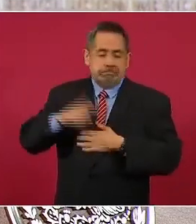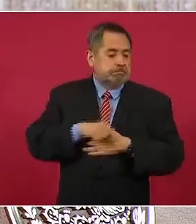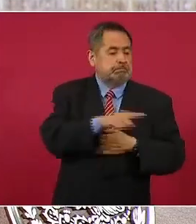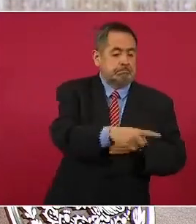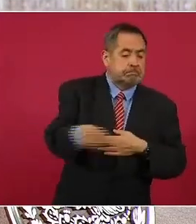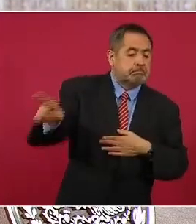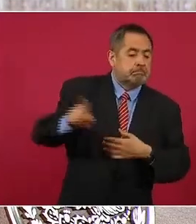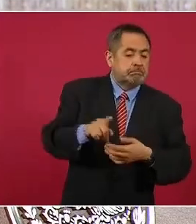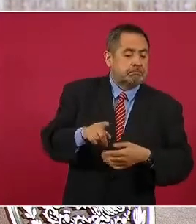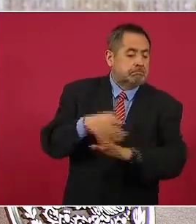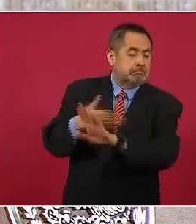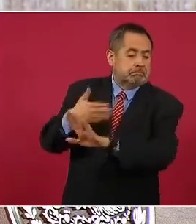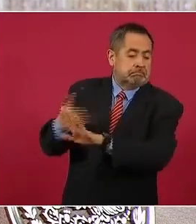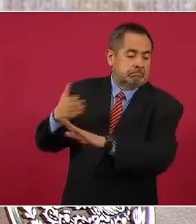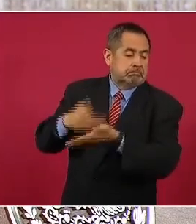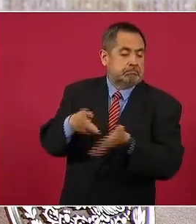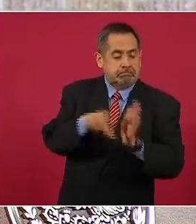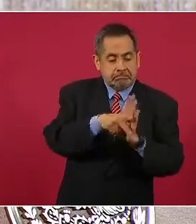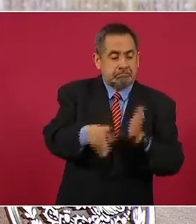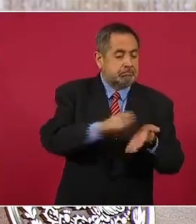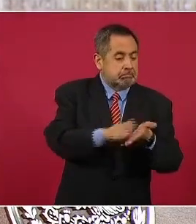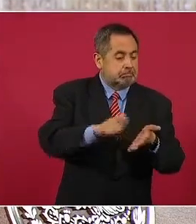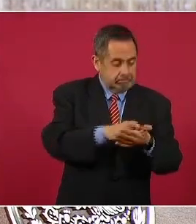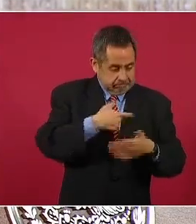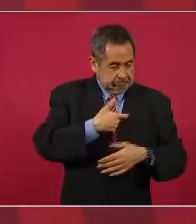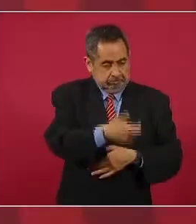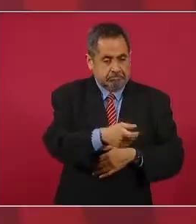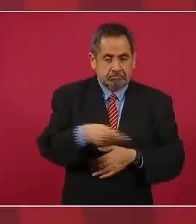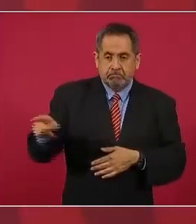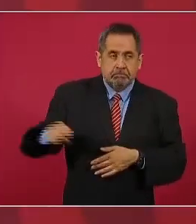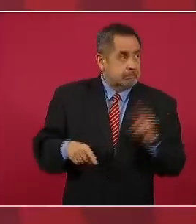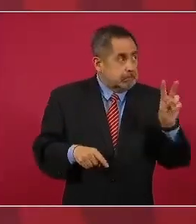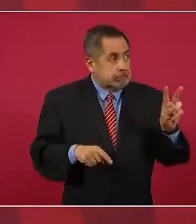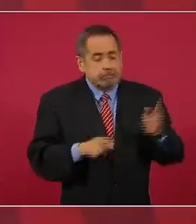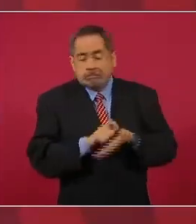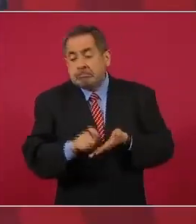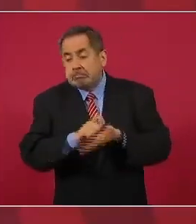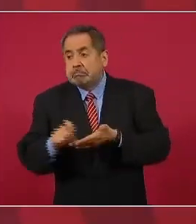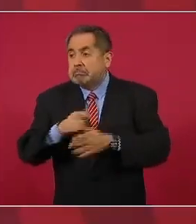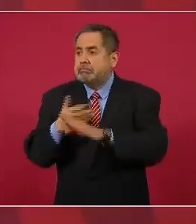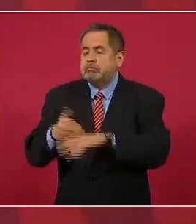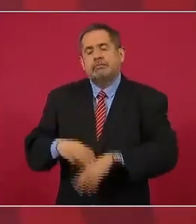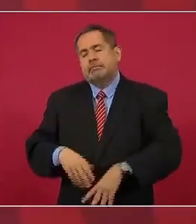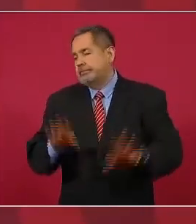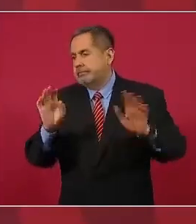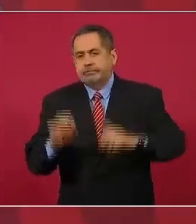el reportaje en contra. Pero en fin, ya